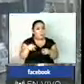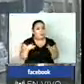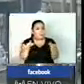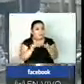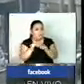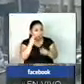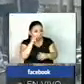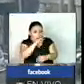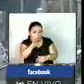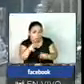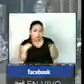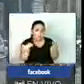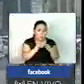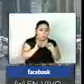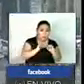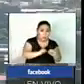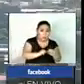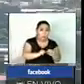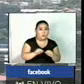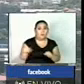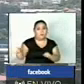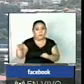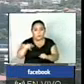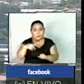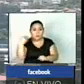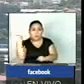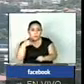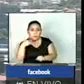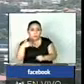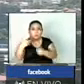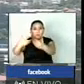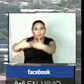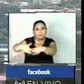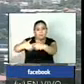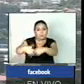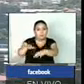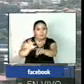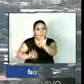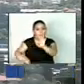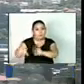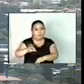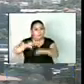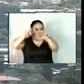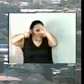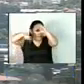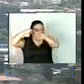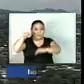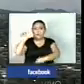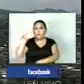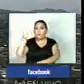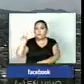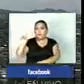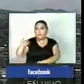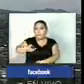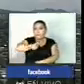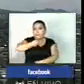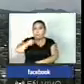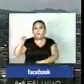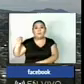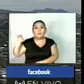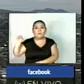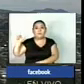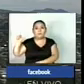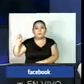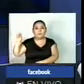como habrá muertos por la enfermedad empresas desaparecerán con imágenes de Everábalos Nelson Quinteros Noticiero